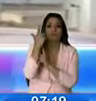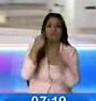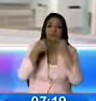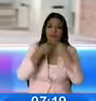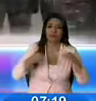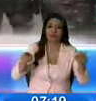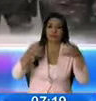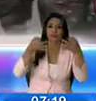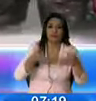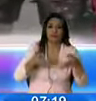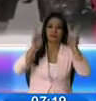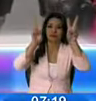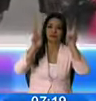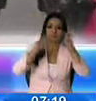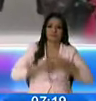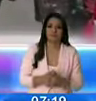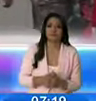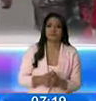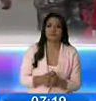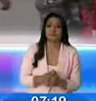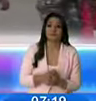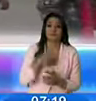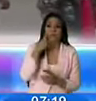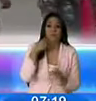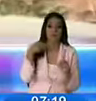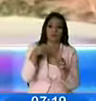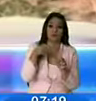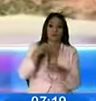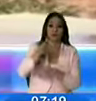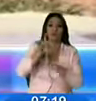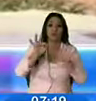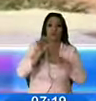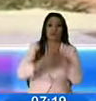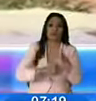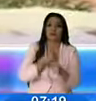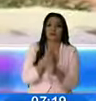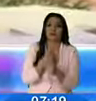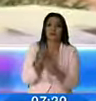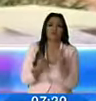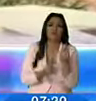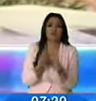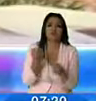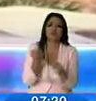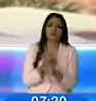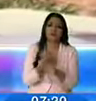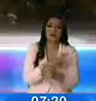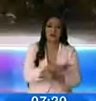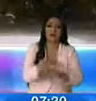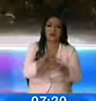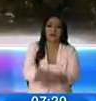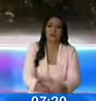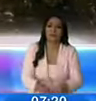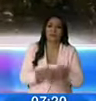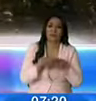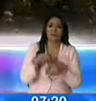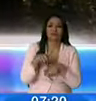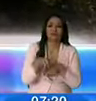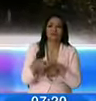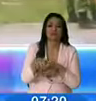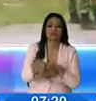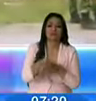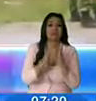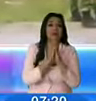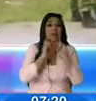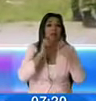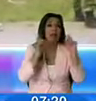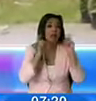del Ecuador. Según se conoce, el hombre de aproximadamente 28 años y dedicado a la agricultura habría avanzado hasta suelo patrio solicitando